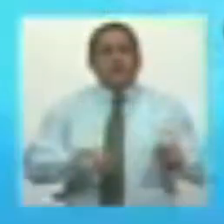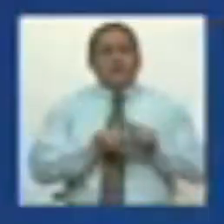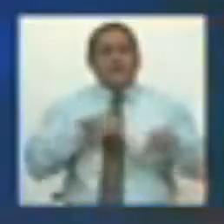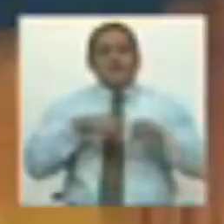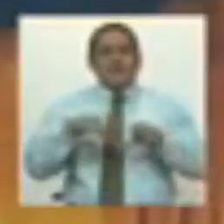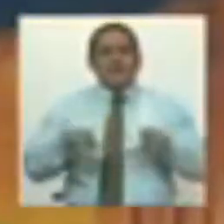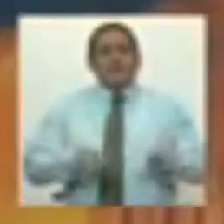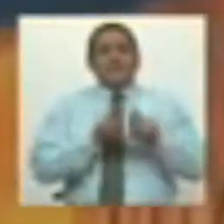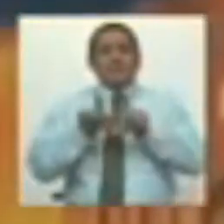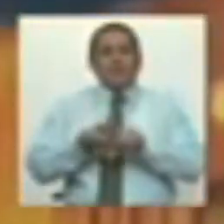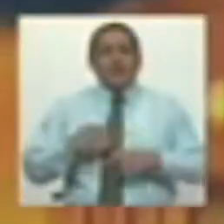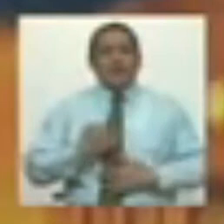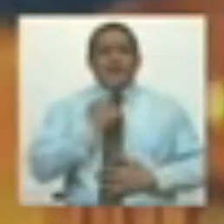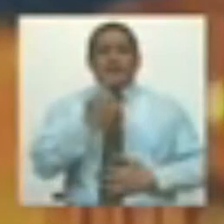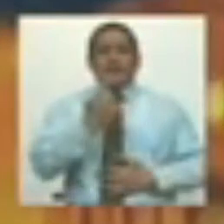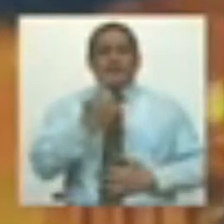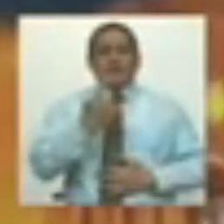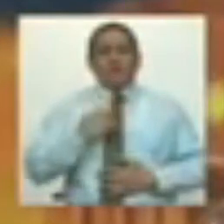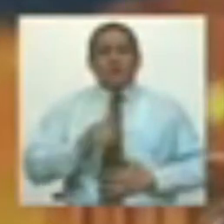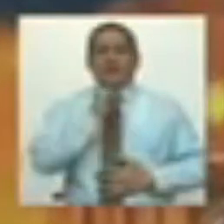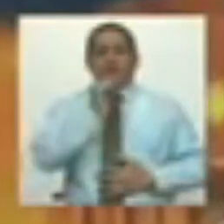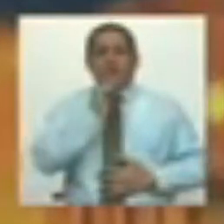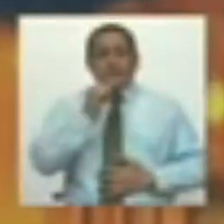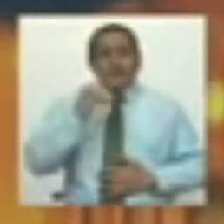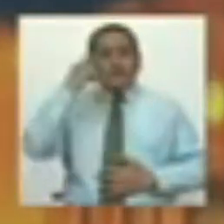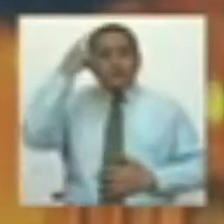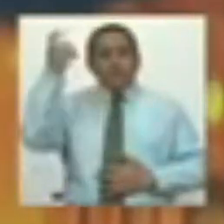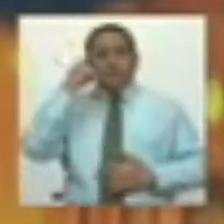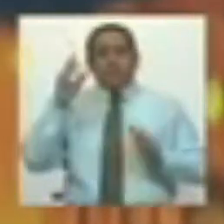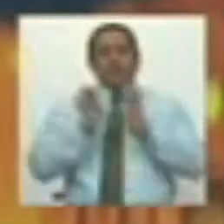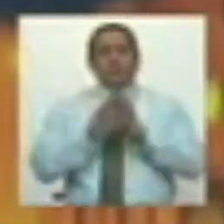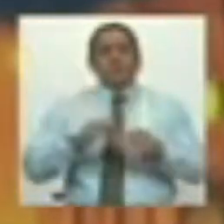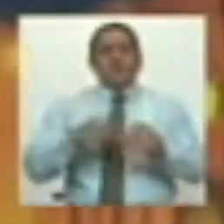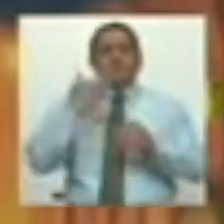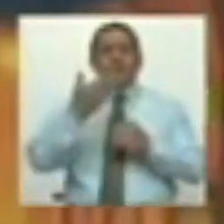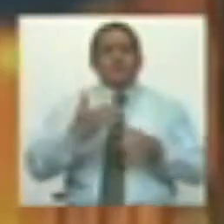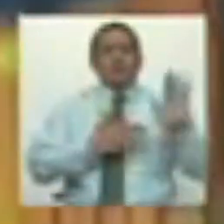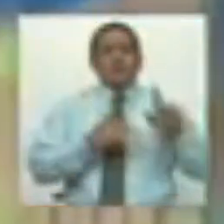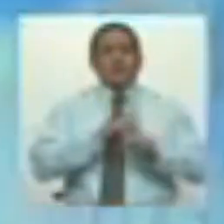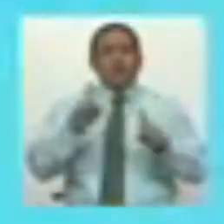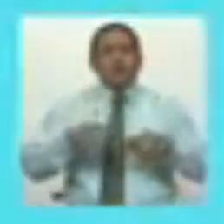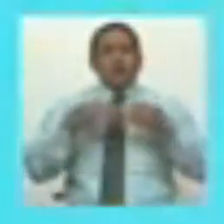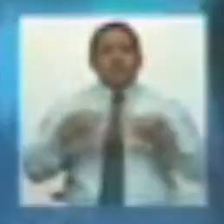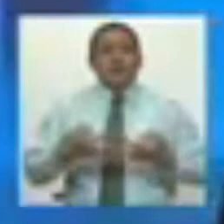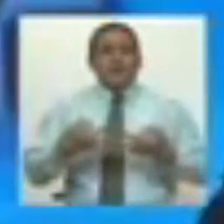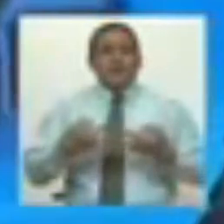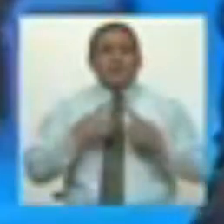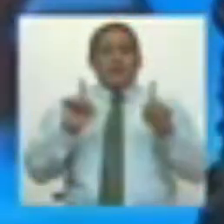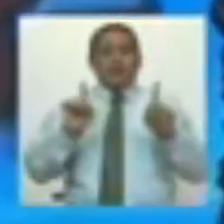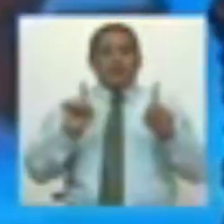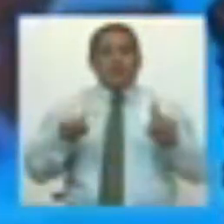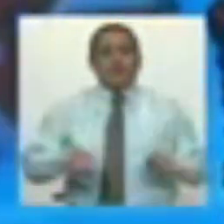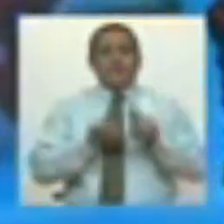sea y son también una desilusión con una desilusión porque pues la promesa no se cumple pero